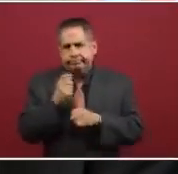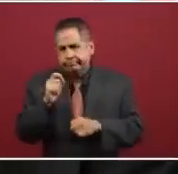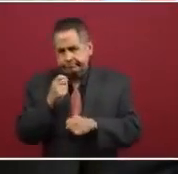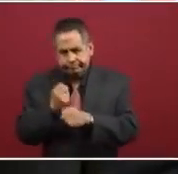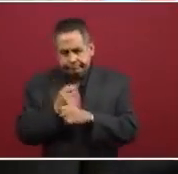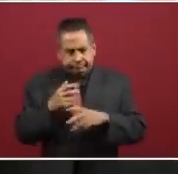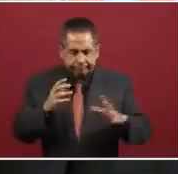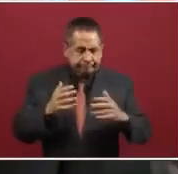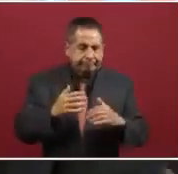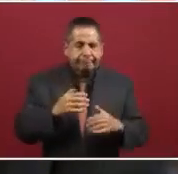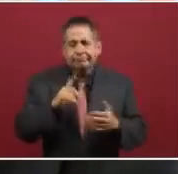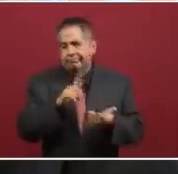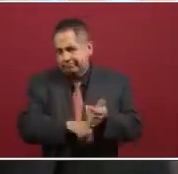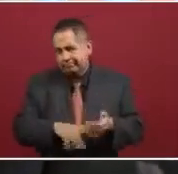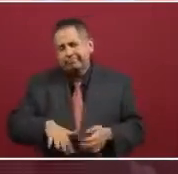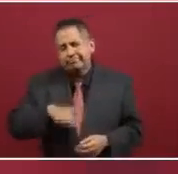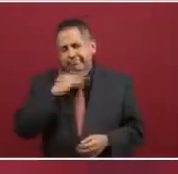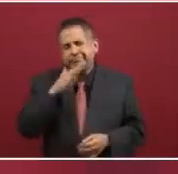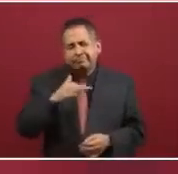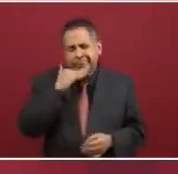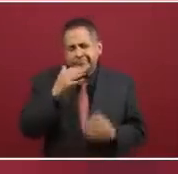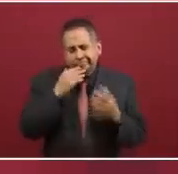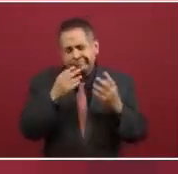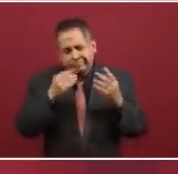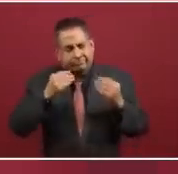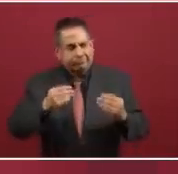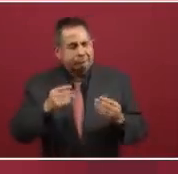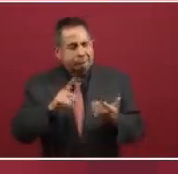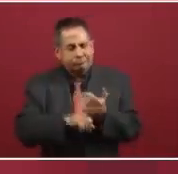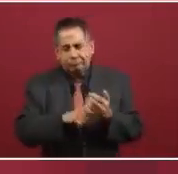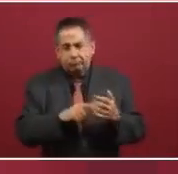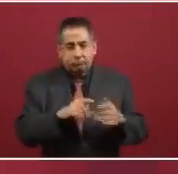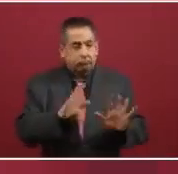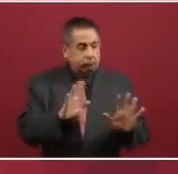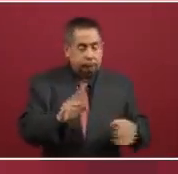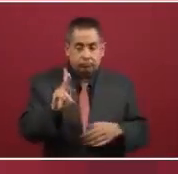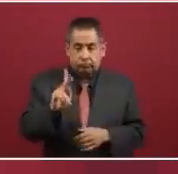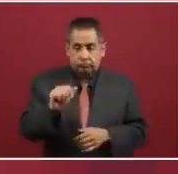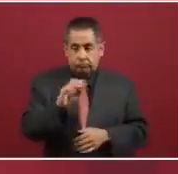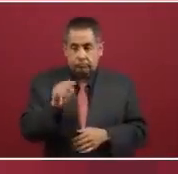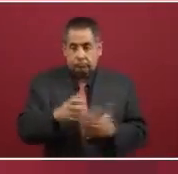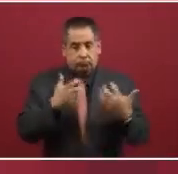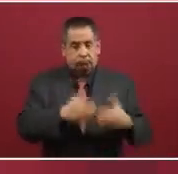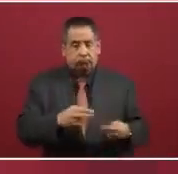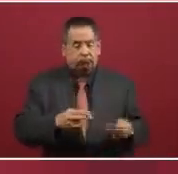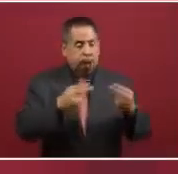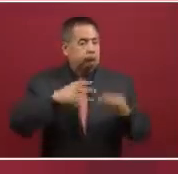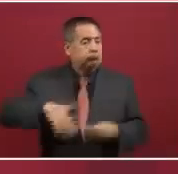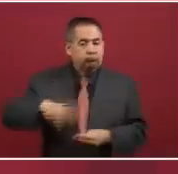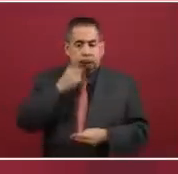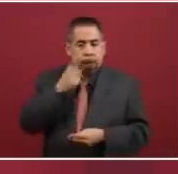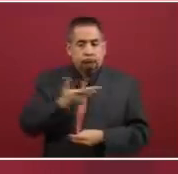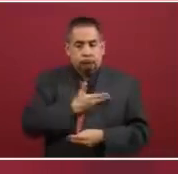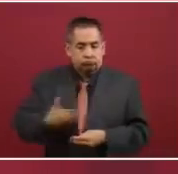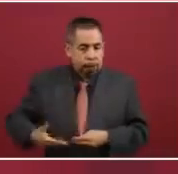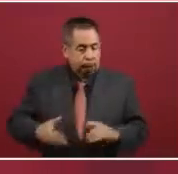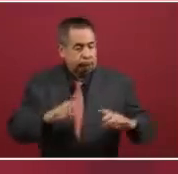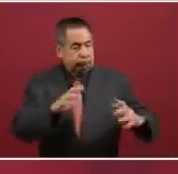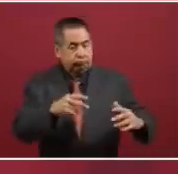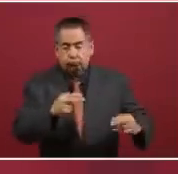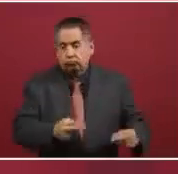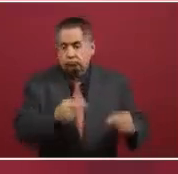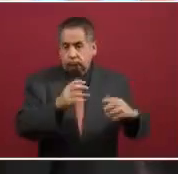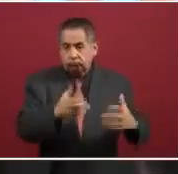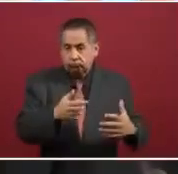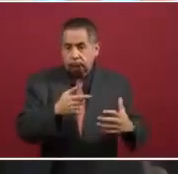de la corrupción que ha habido en los últimos años o décadas, Pemex en realidad es una empresa, como lo dijo el señor presidente, una empresa